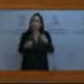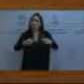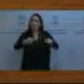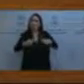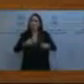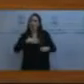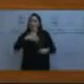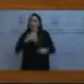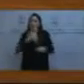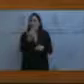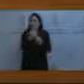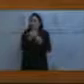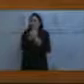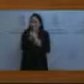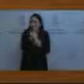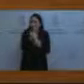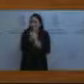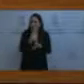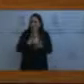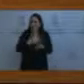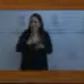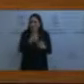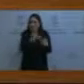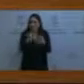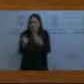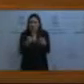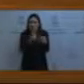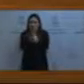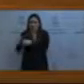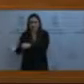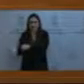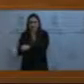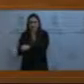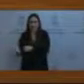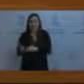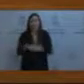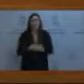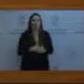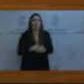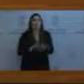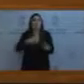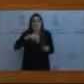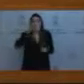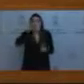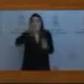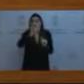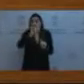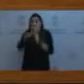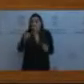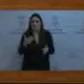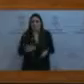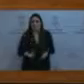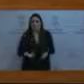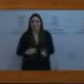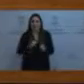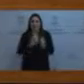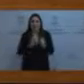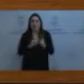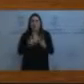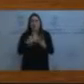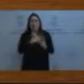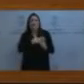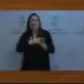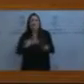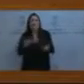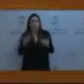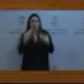las soluciones a las necesidades del personal de la justicia asturiana. No se me ocurre o no se nos ocurre otra fórmula. En segundo lugar, yo quiero agradecer efectivamente